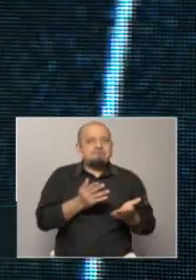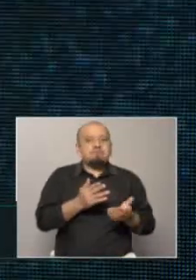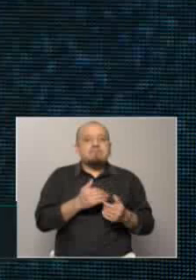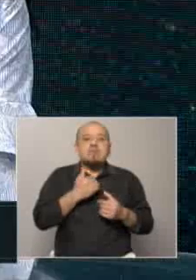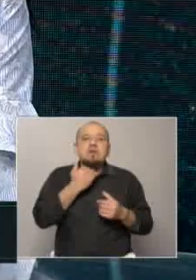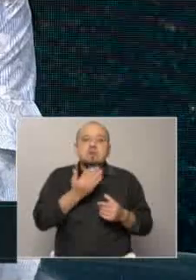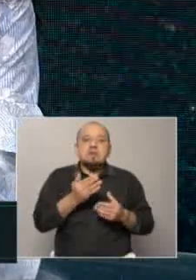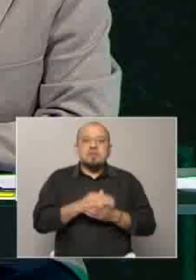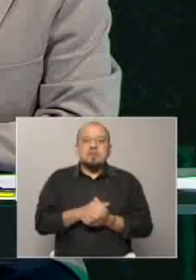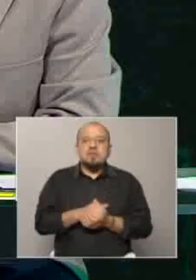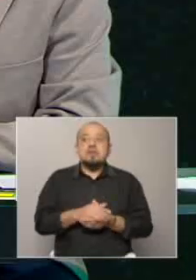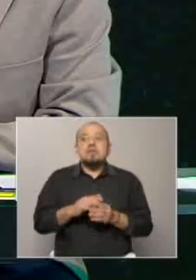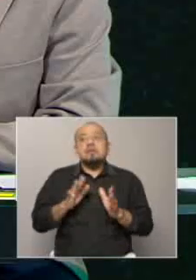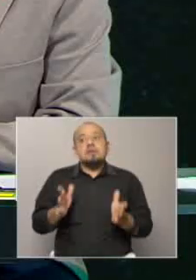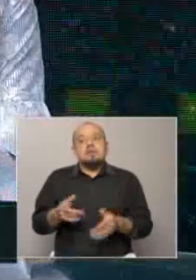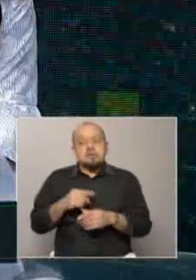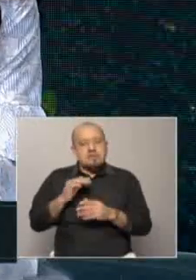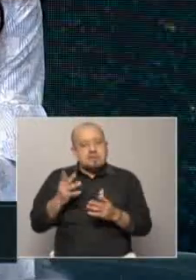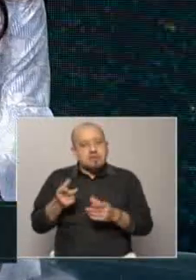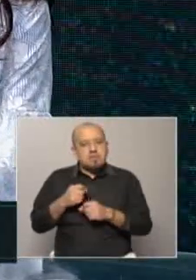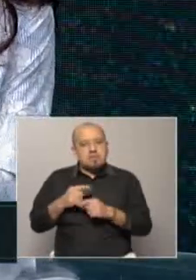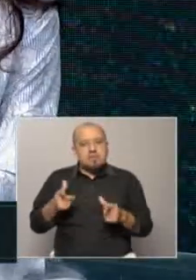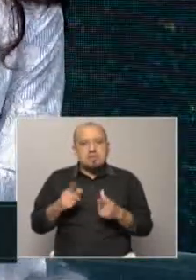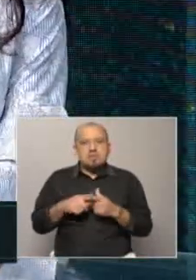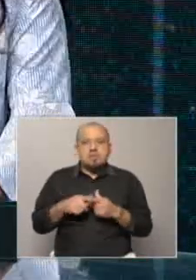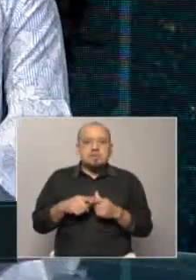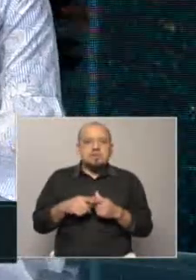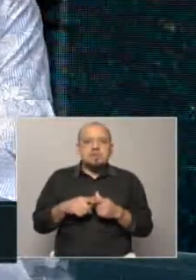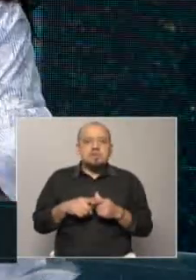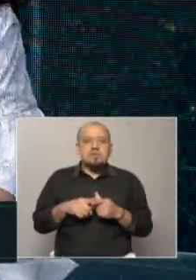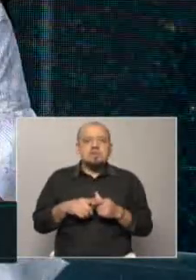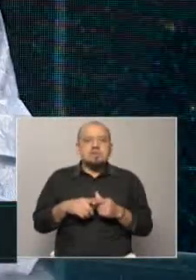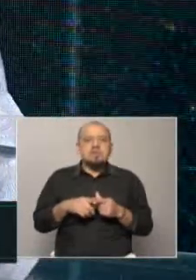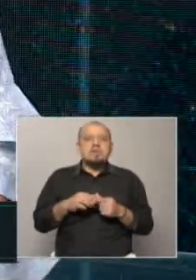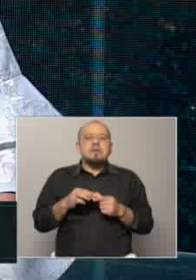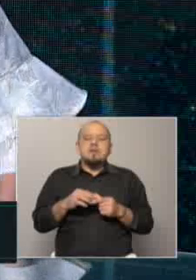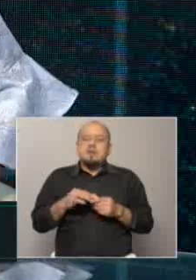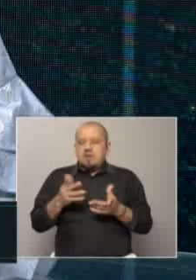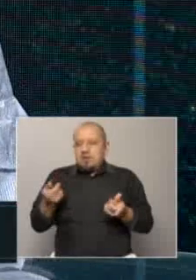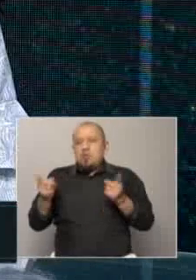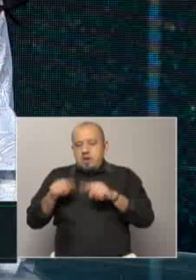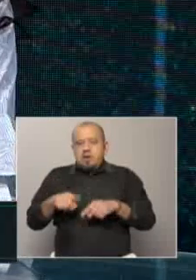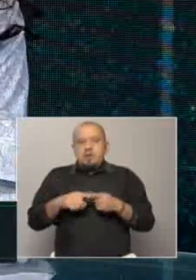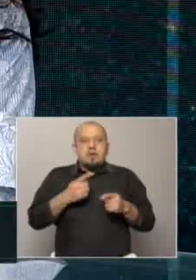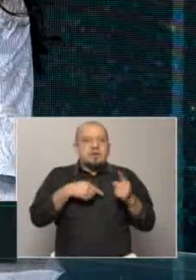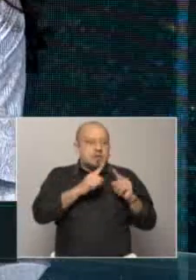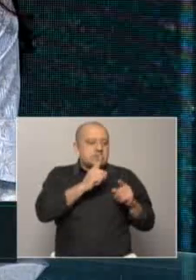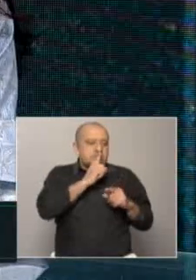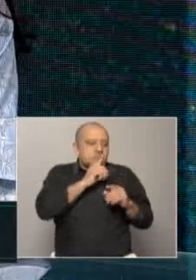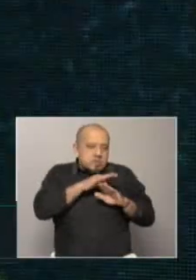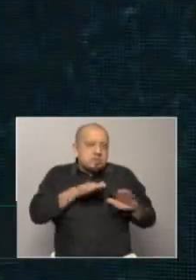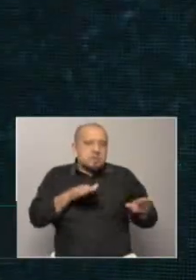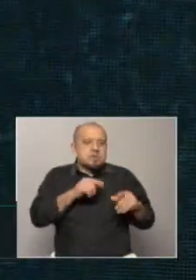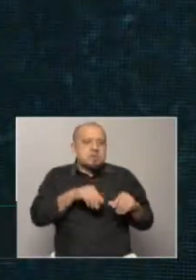no sé. Capaz que está limpiando un poco ahí para el camino. Para volver. Silencio, ¿no? Todos vuelven. Sí, pero está guardando bien silencio, se está